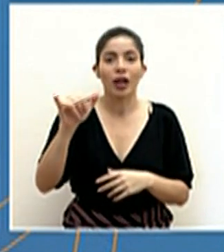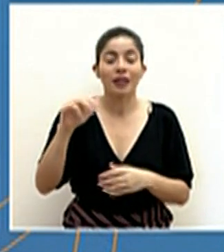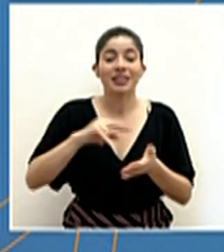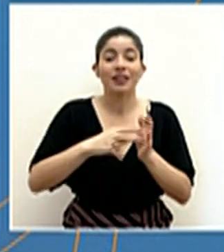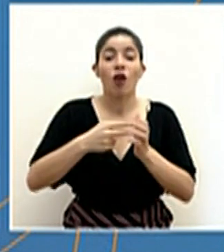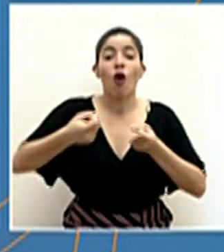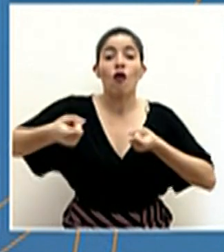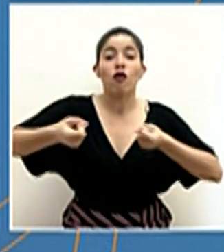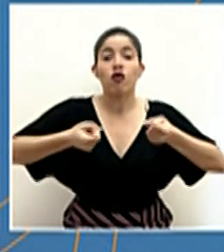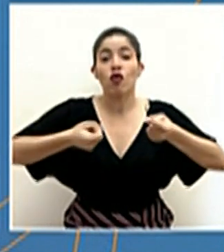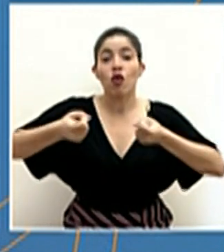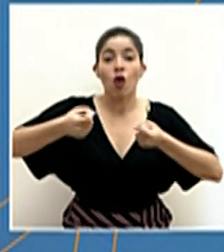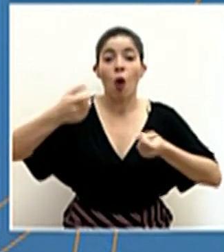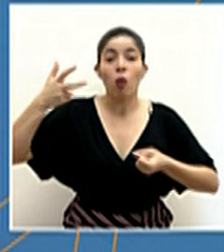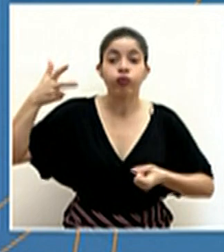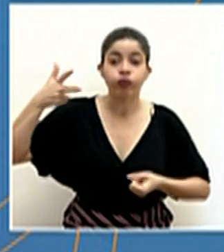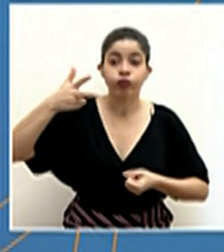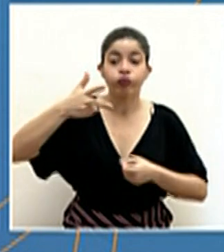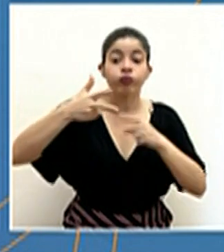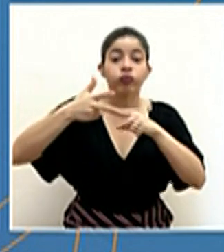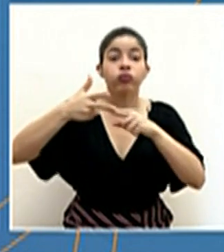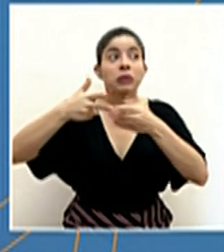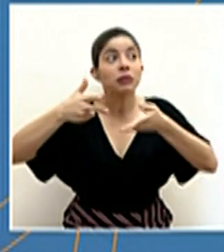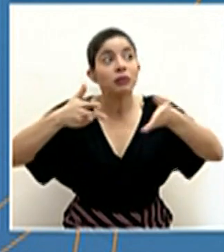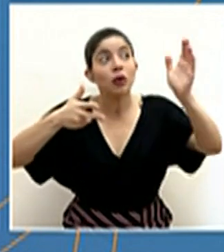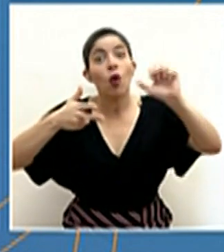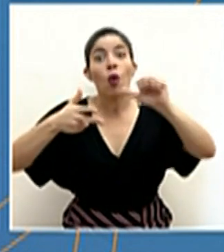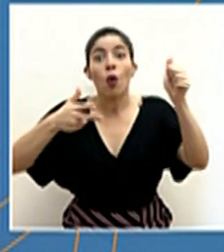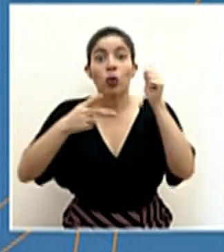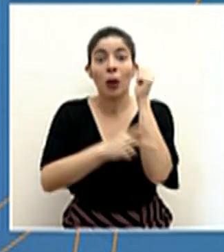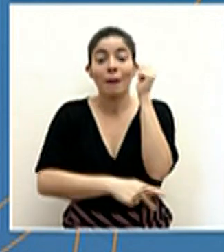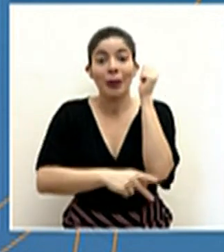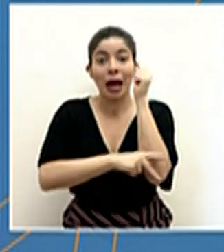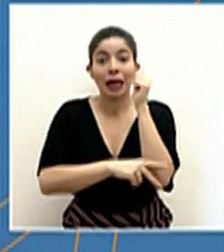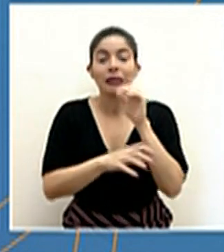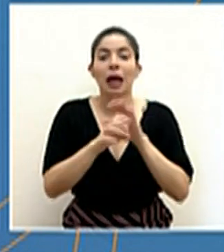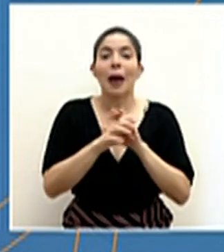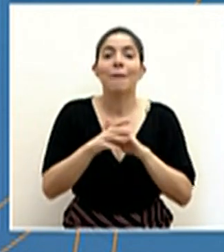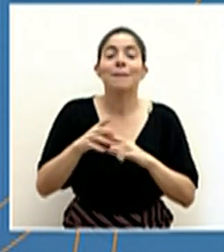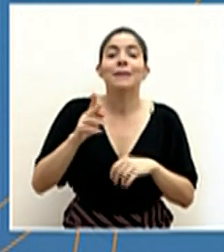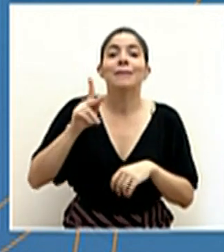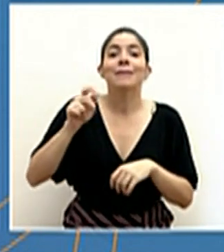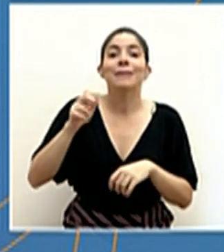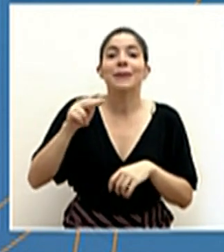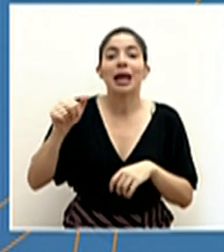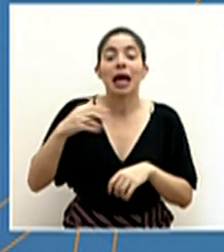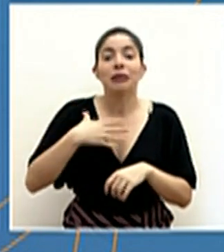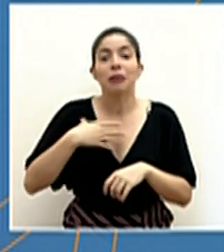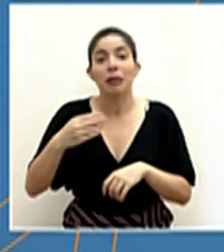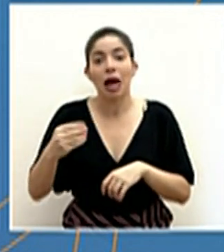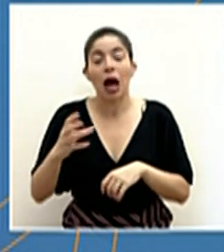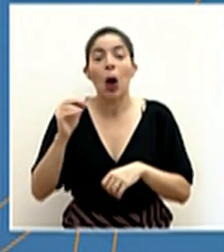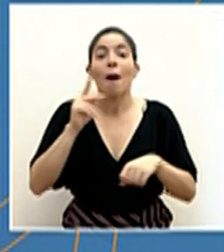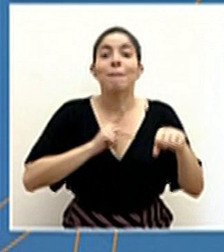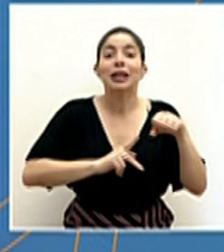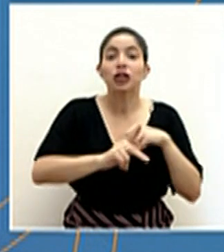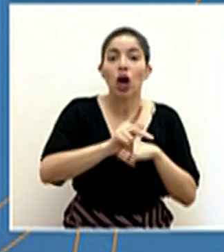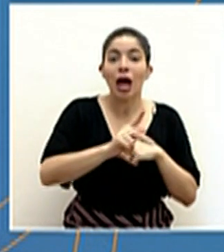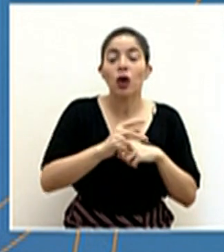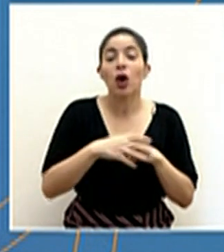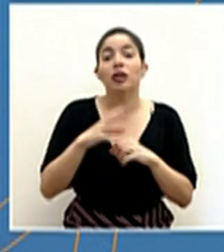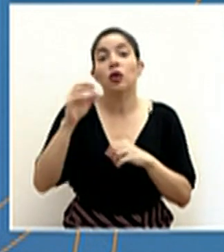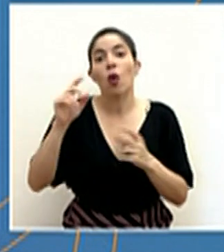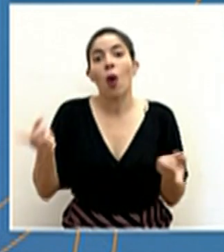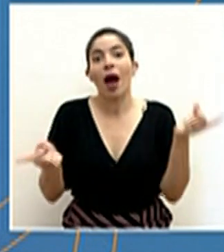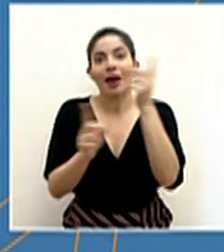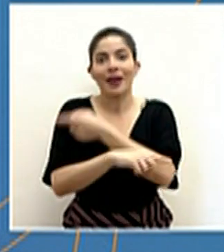en furgones para tránsito internacional, ya sea de Peñas Blancas a Paso Canoas o viceversa, o por